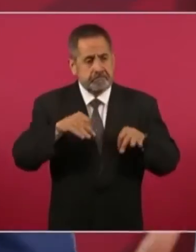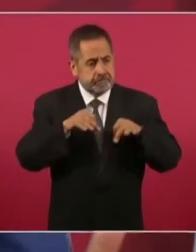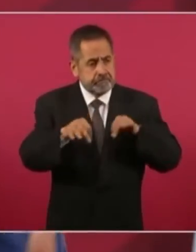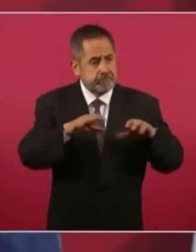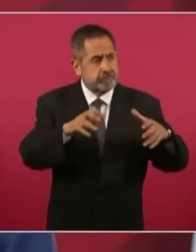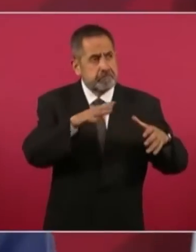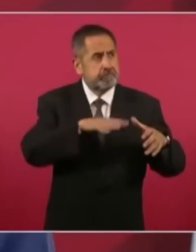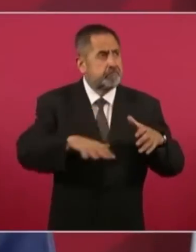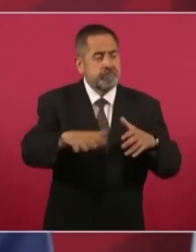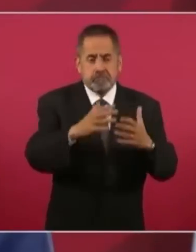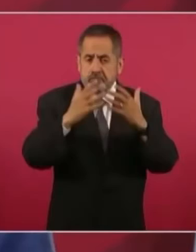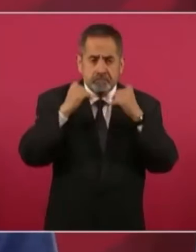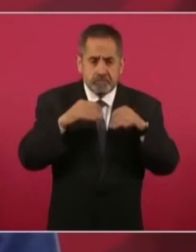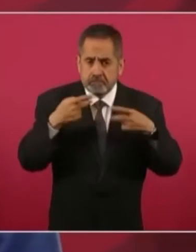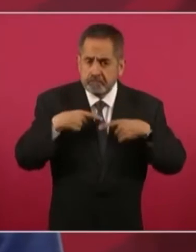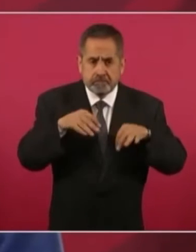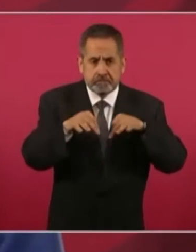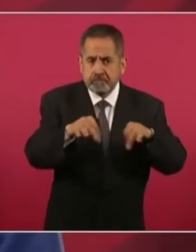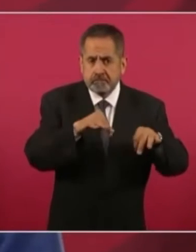trabajadores